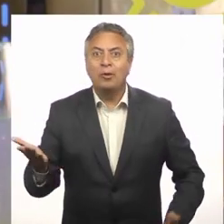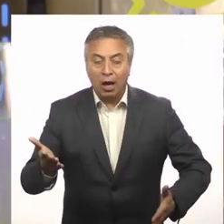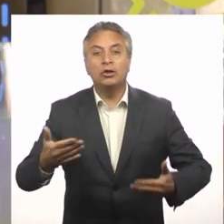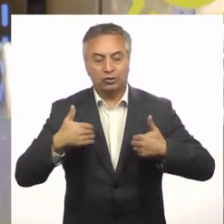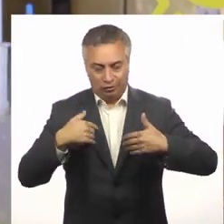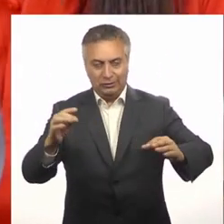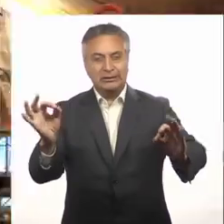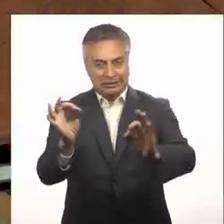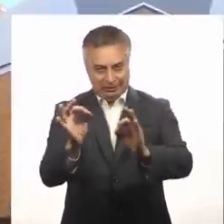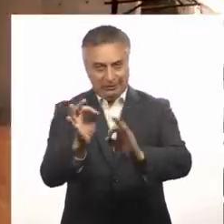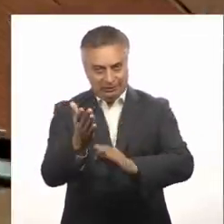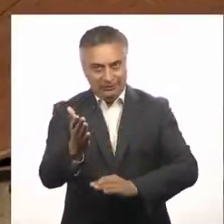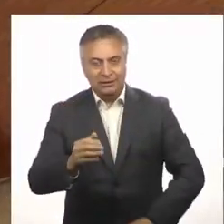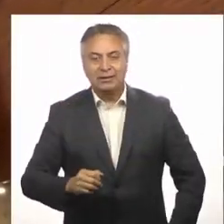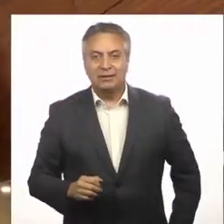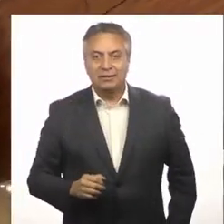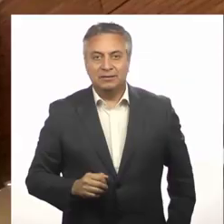momento.